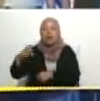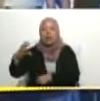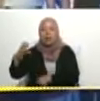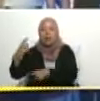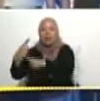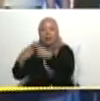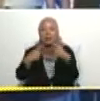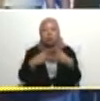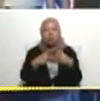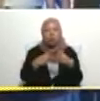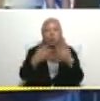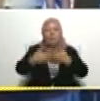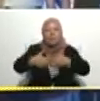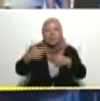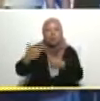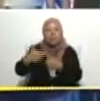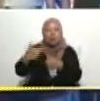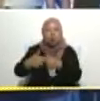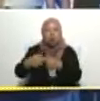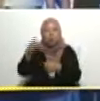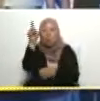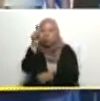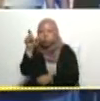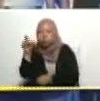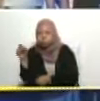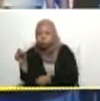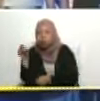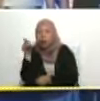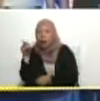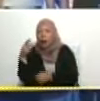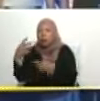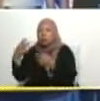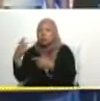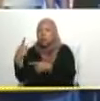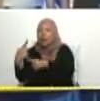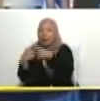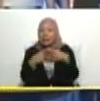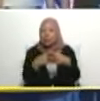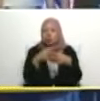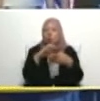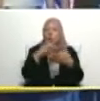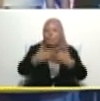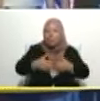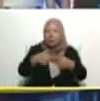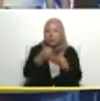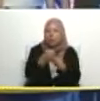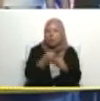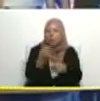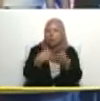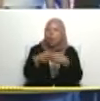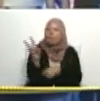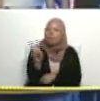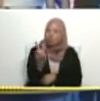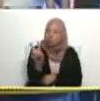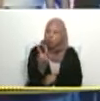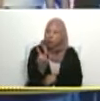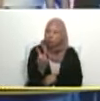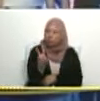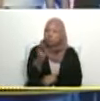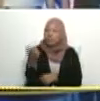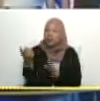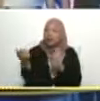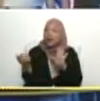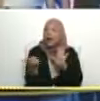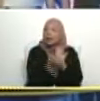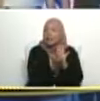conspirativos, cumplida la tarea de asesinar al presidente constitucional de la República Bolivariana de Venezuela, que es